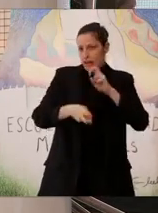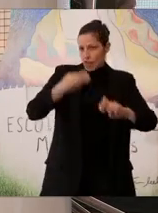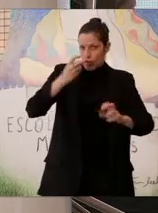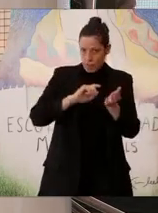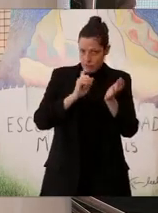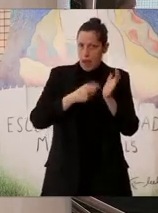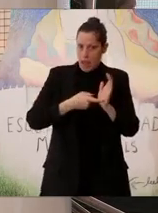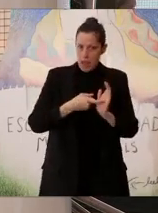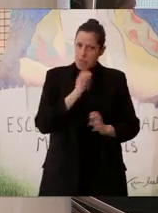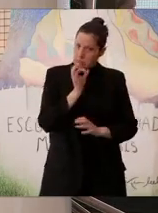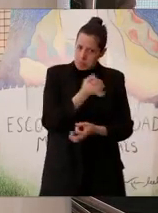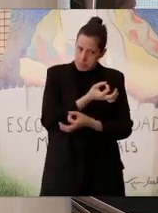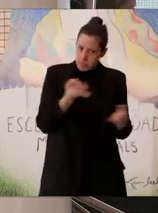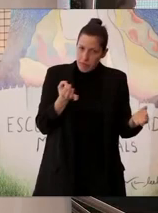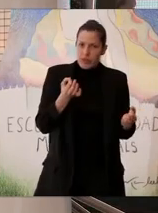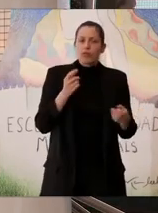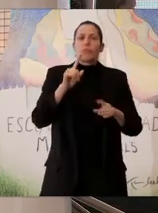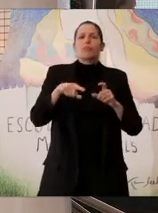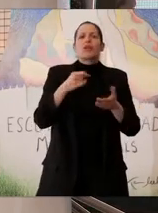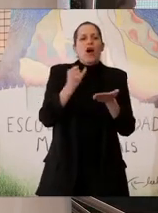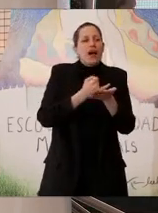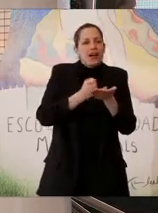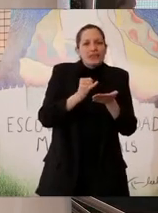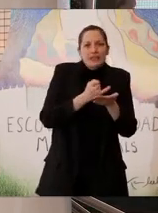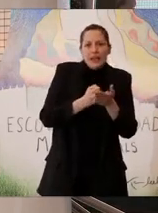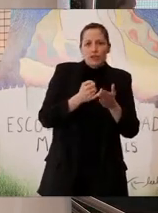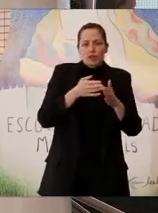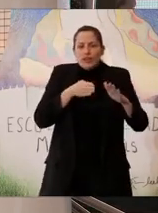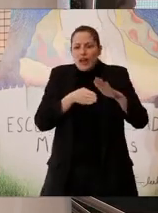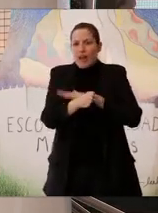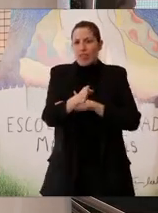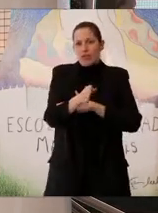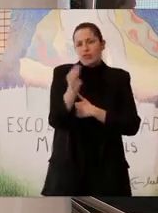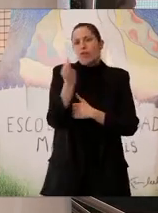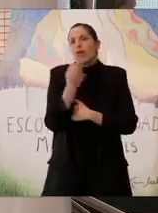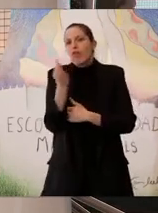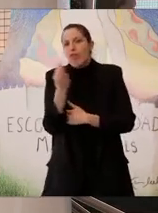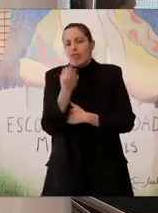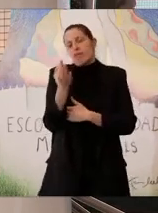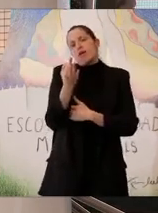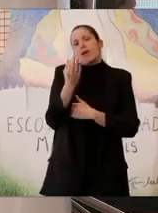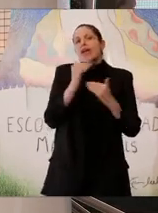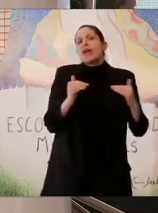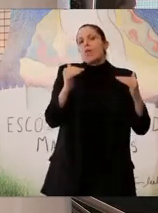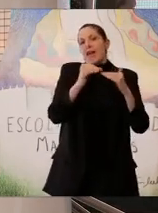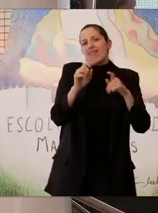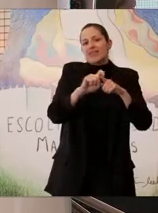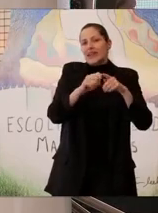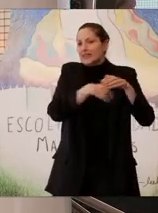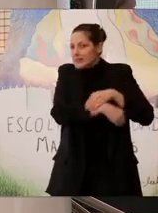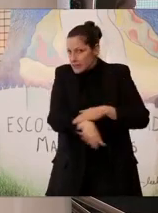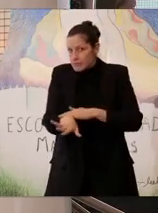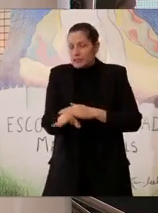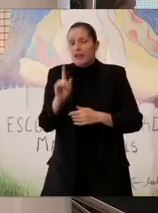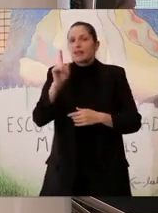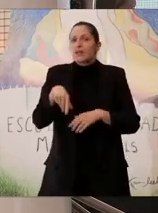acierto, dice que los temarios de acceso a la oposición a la judicatura se incluya la igualdad con carácter transversal y que además esa formación